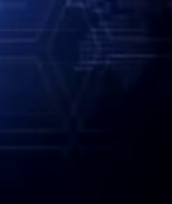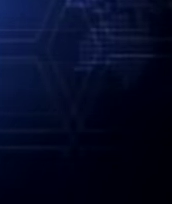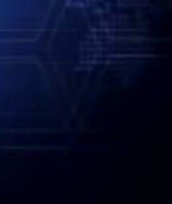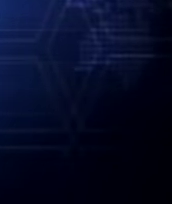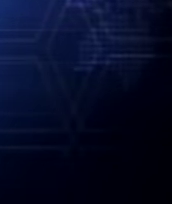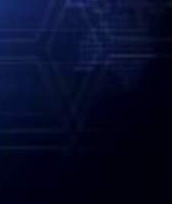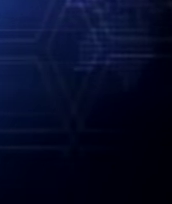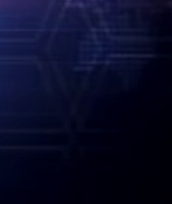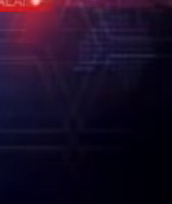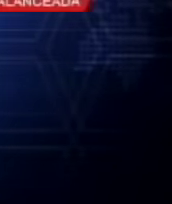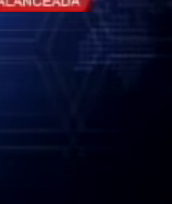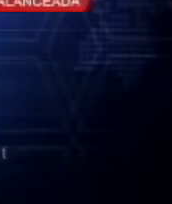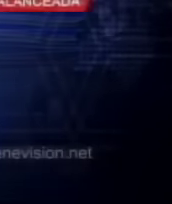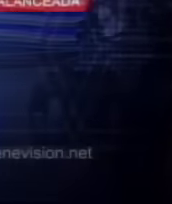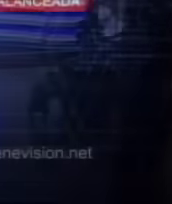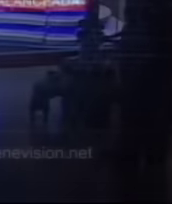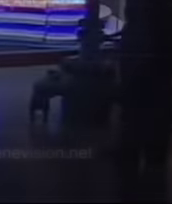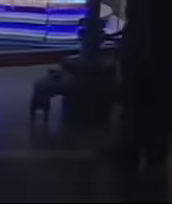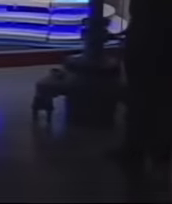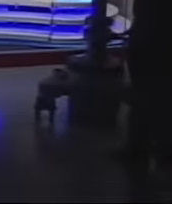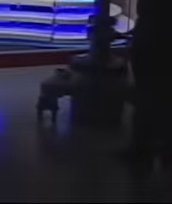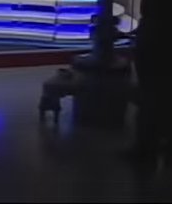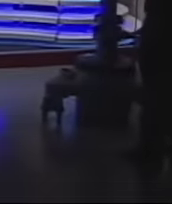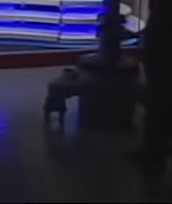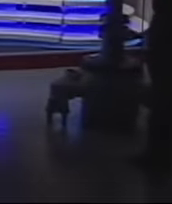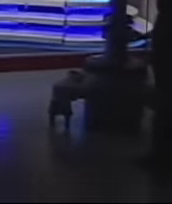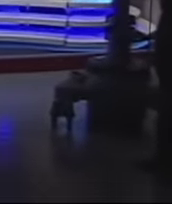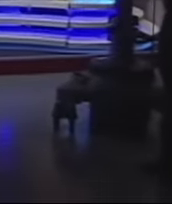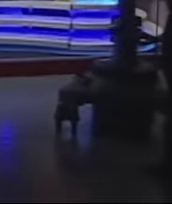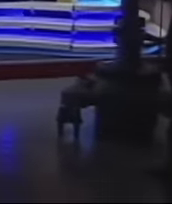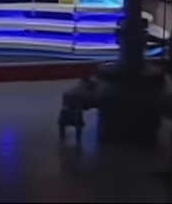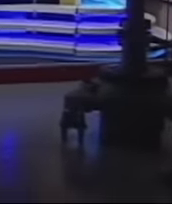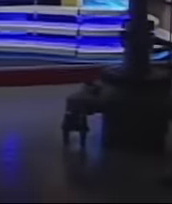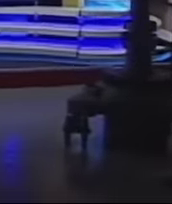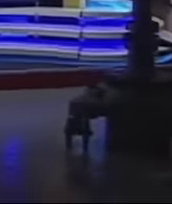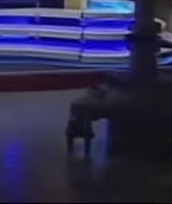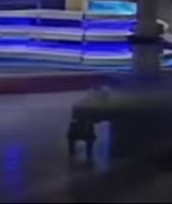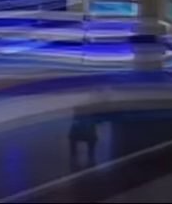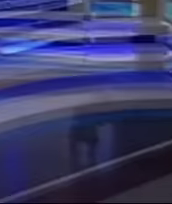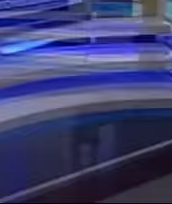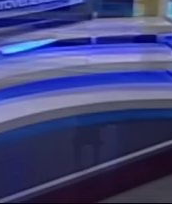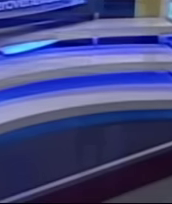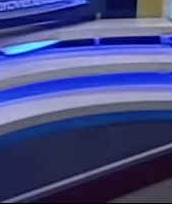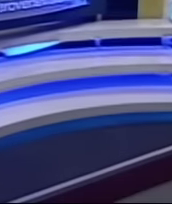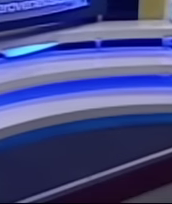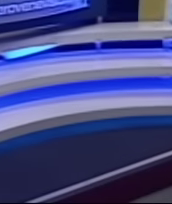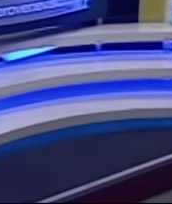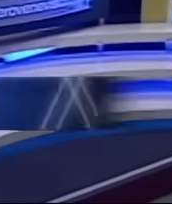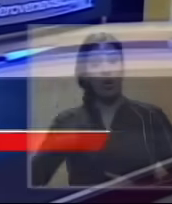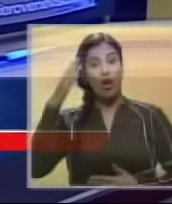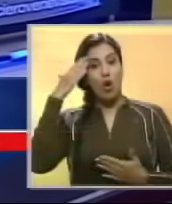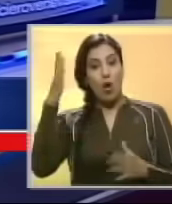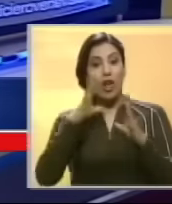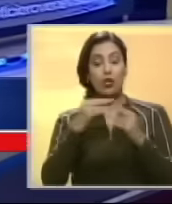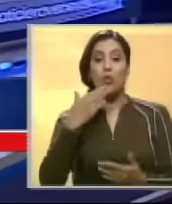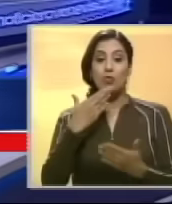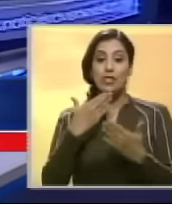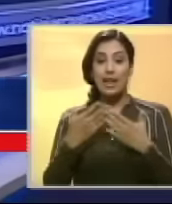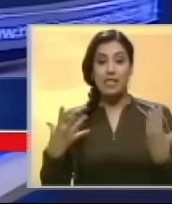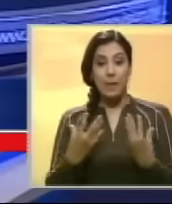Francia noticiero venevisión información justa Y balanceada qué tal amigos